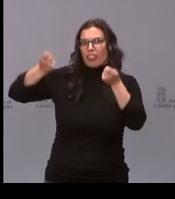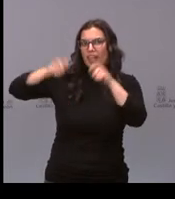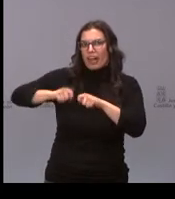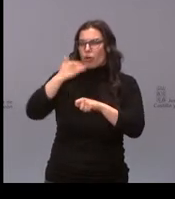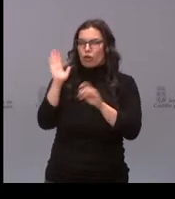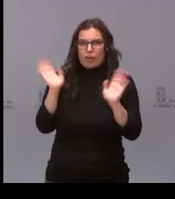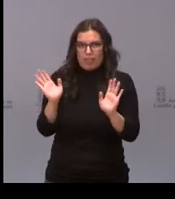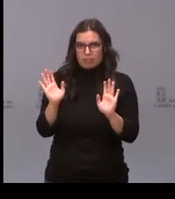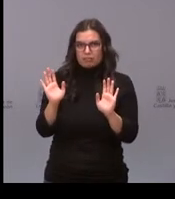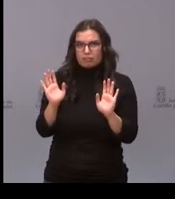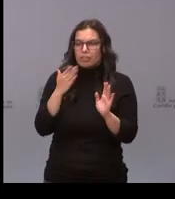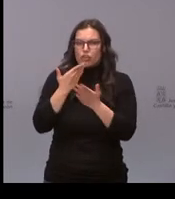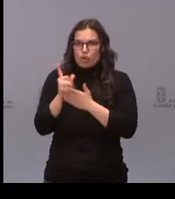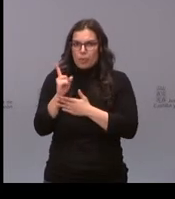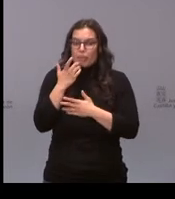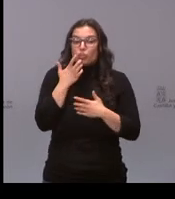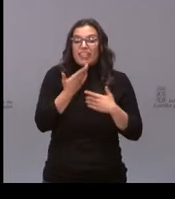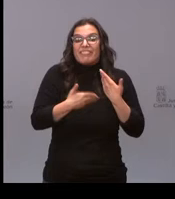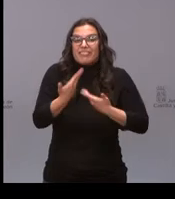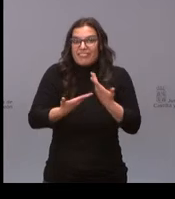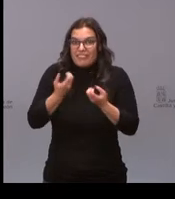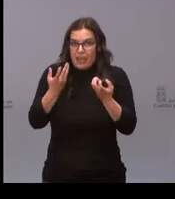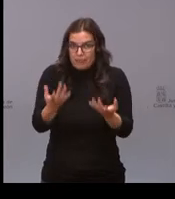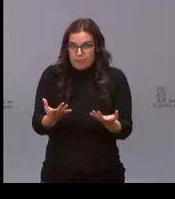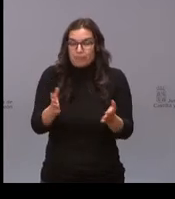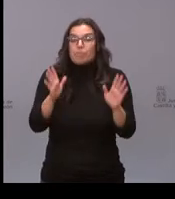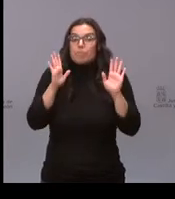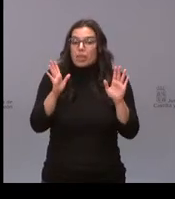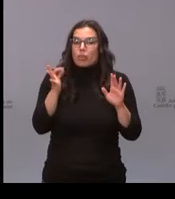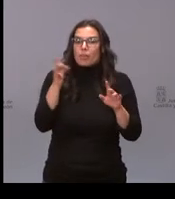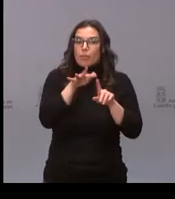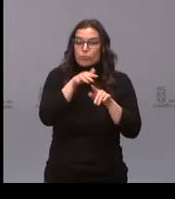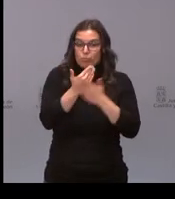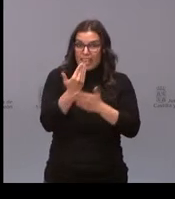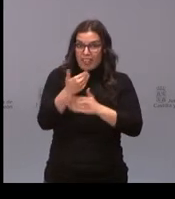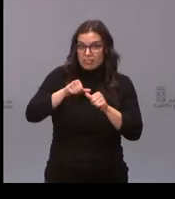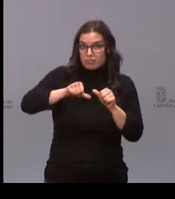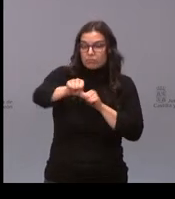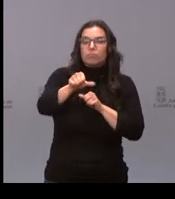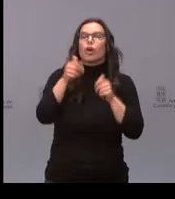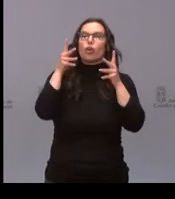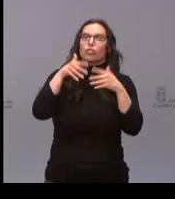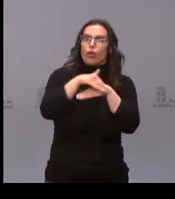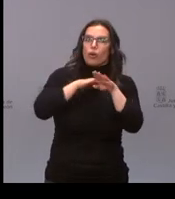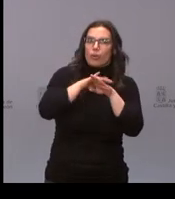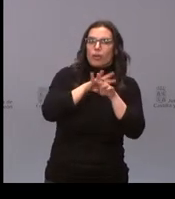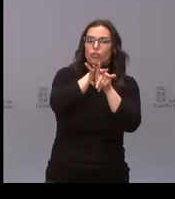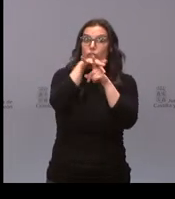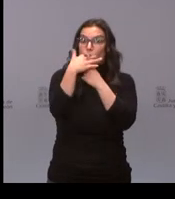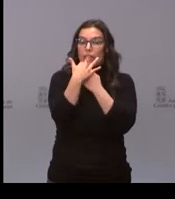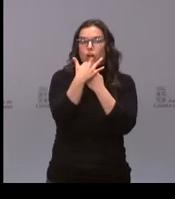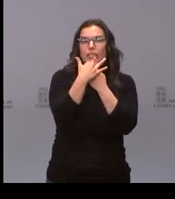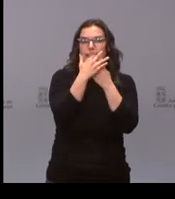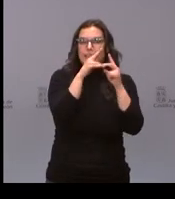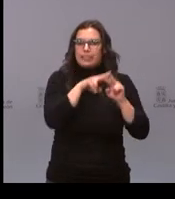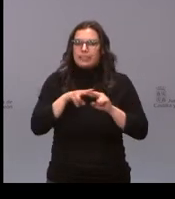comunidad. Vamos a analizar la situación en los próximos días en el Consejo de Gobierno y vamos a hacer